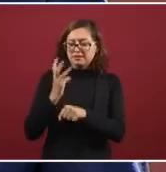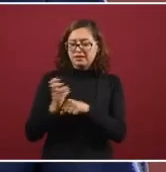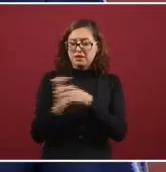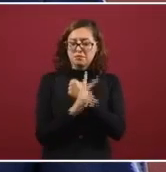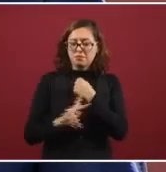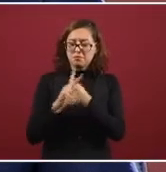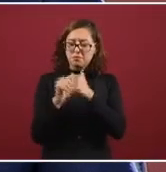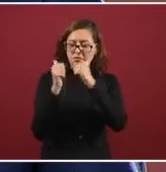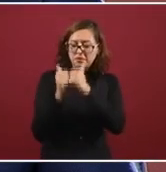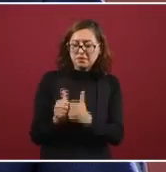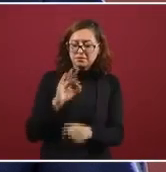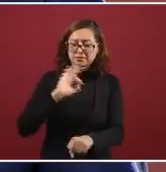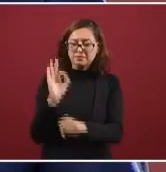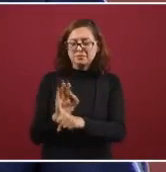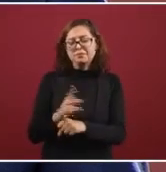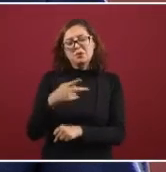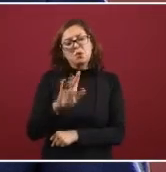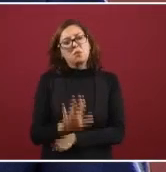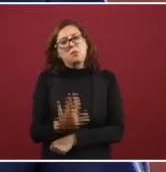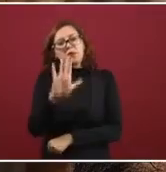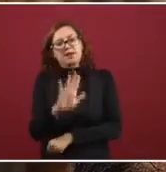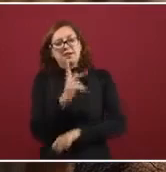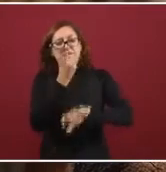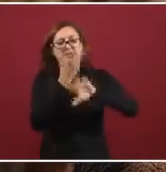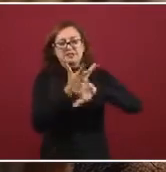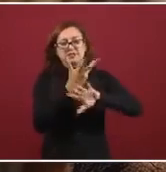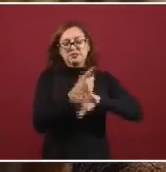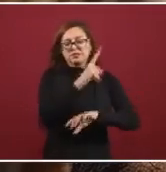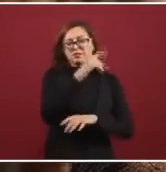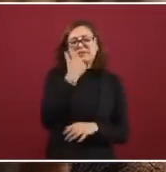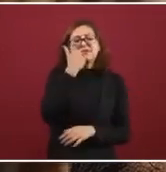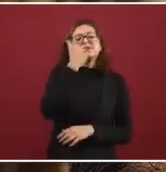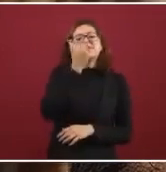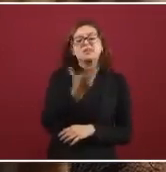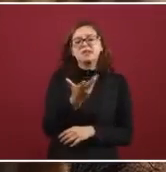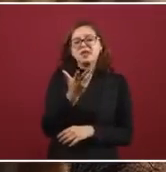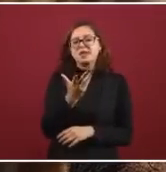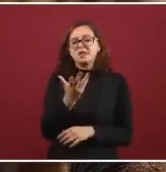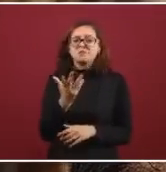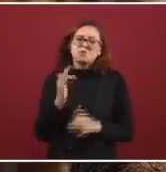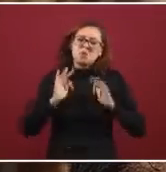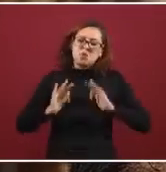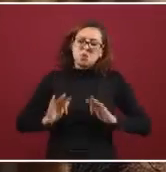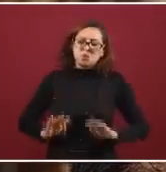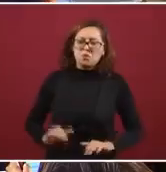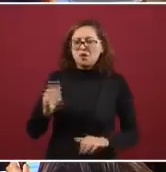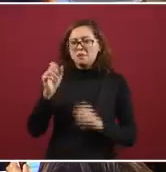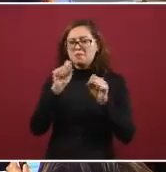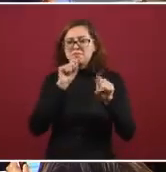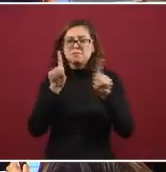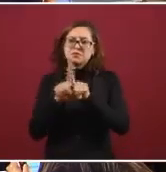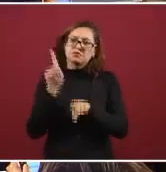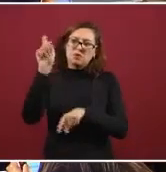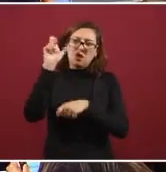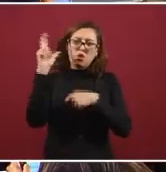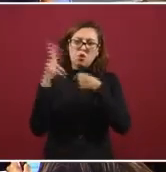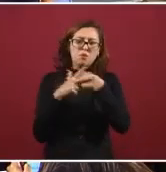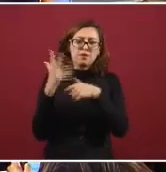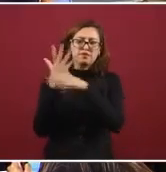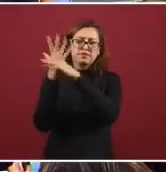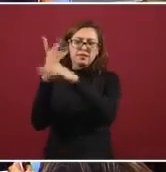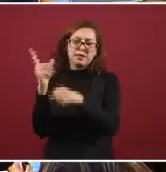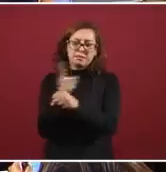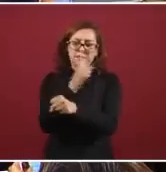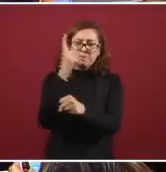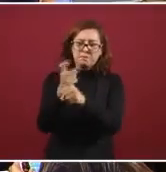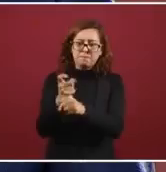que Estados Unidos lo que quisiera es una especie de solución como lo tiene Europa, de Dublín, ¿no? Que el primer